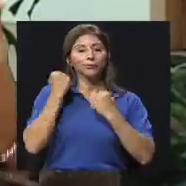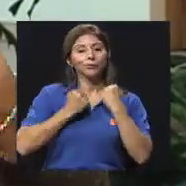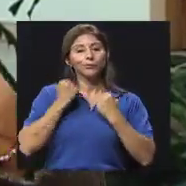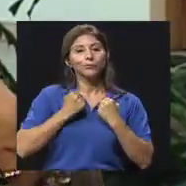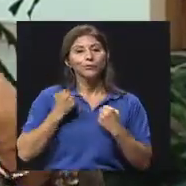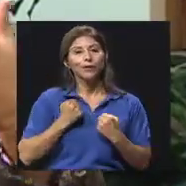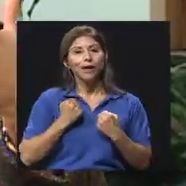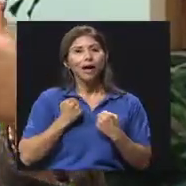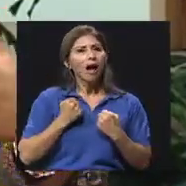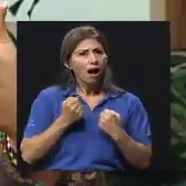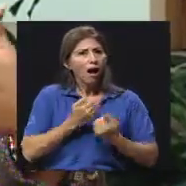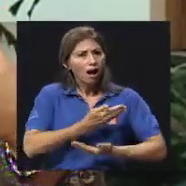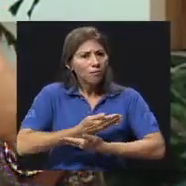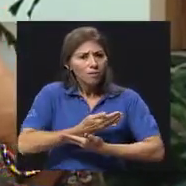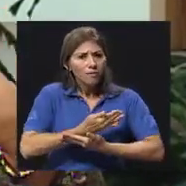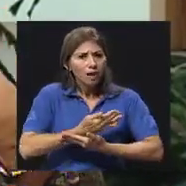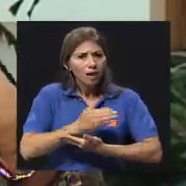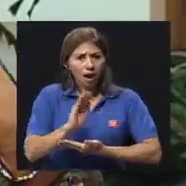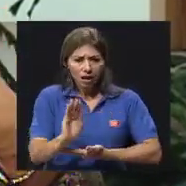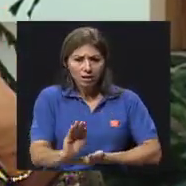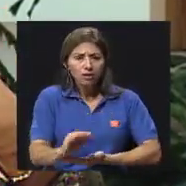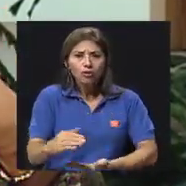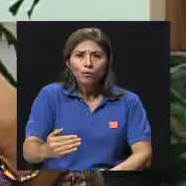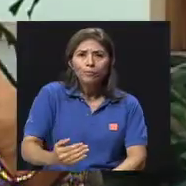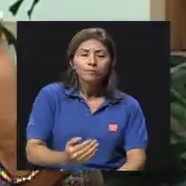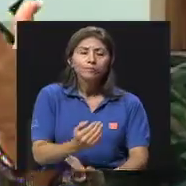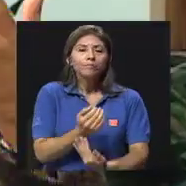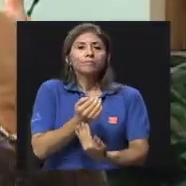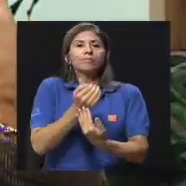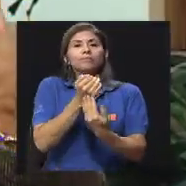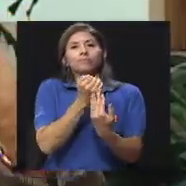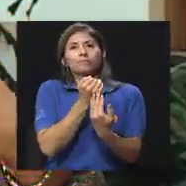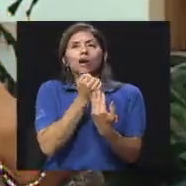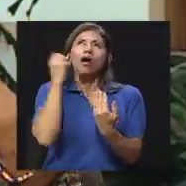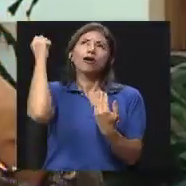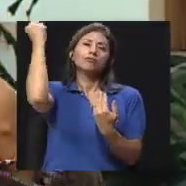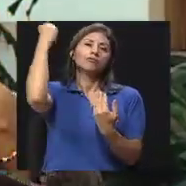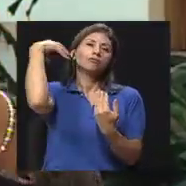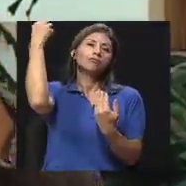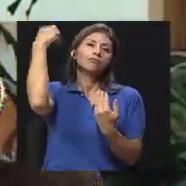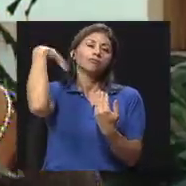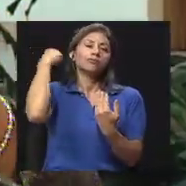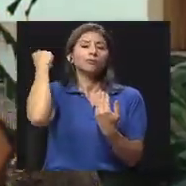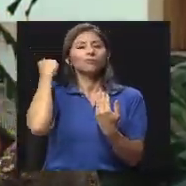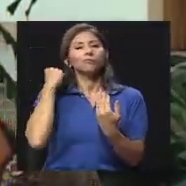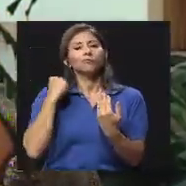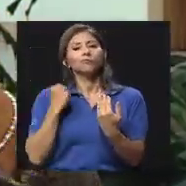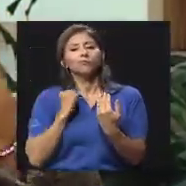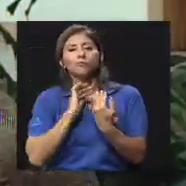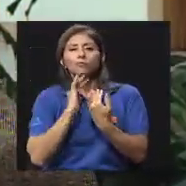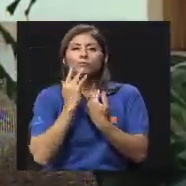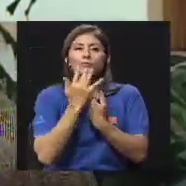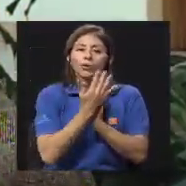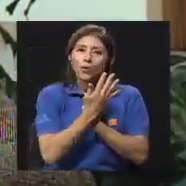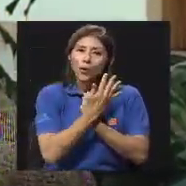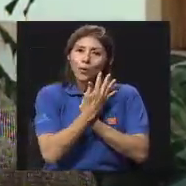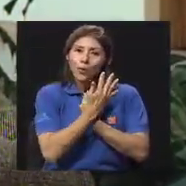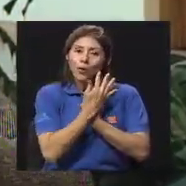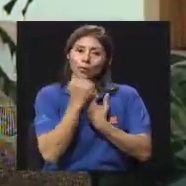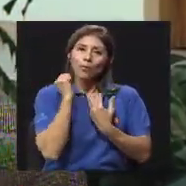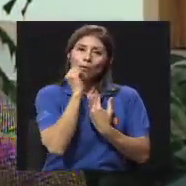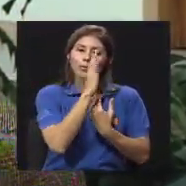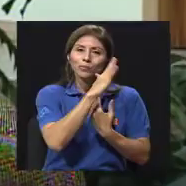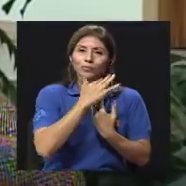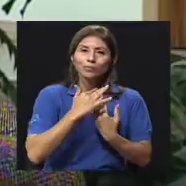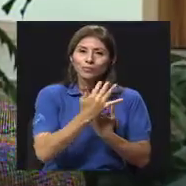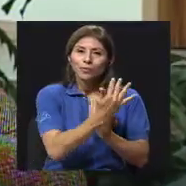lo alce, que alce el bebé al niño pequeño, ¿verdad? Y que lo bañe con ella, que se relacione directamente cuerpo a cuerpo. Ellos son